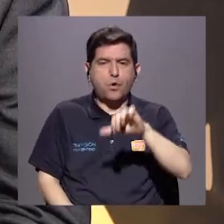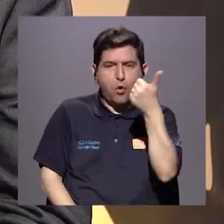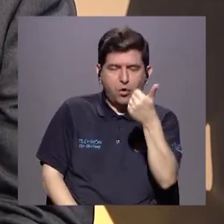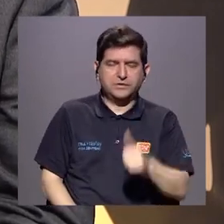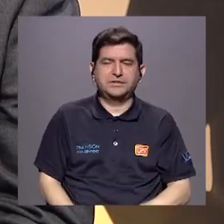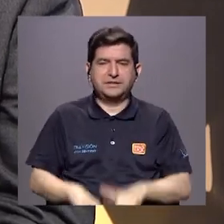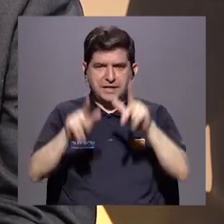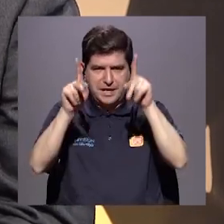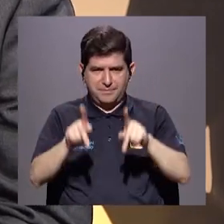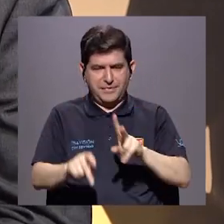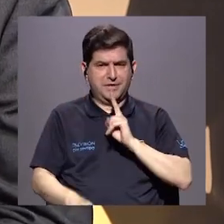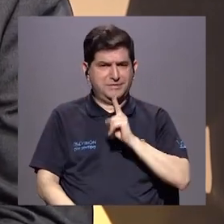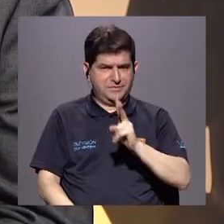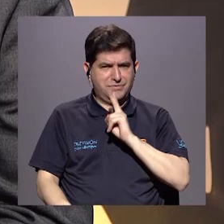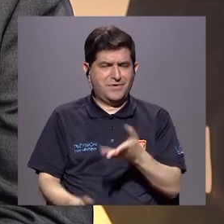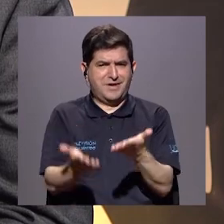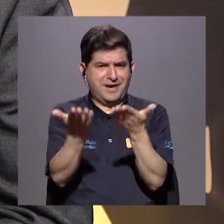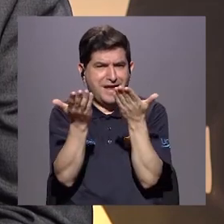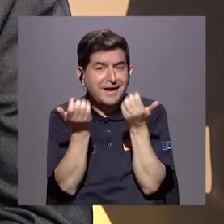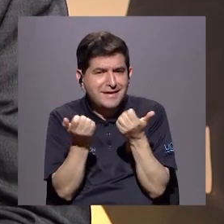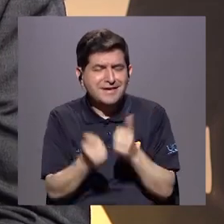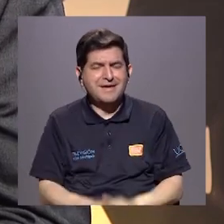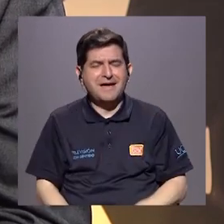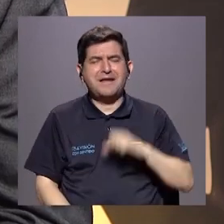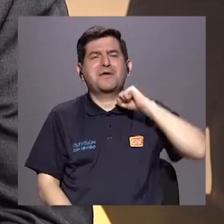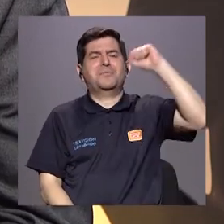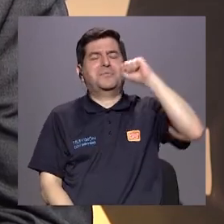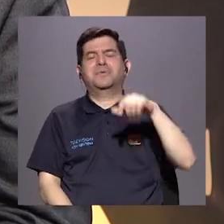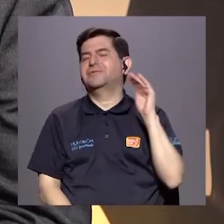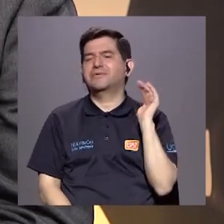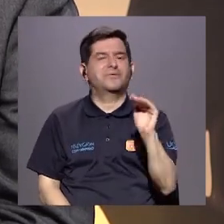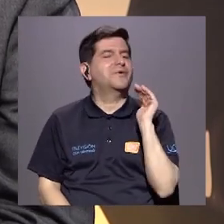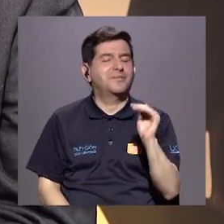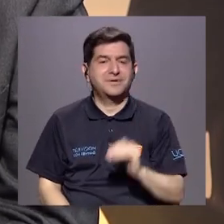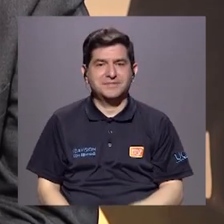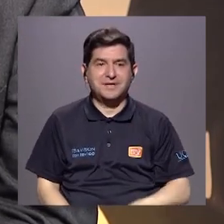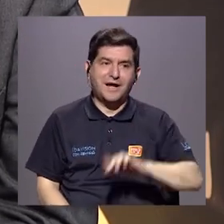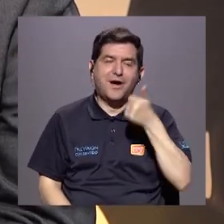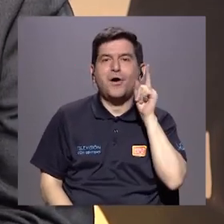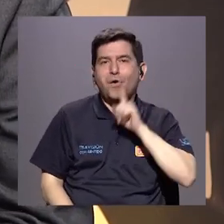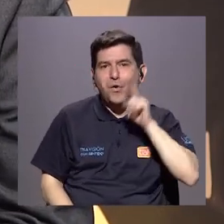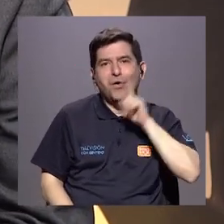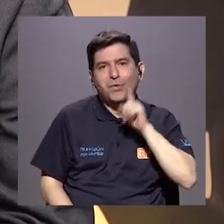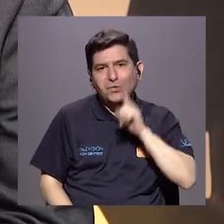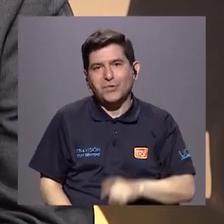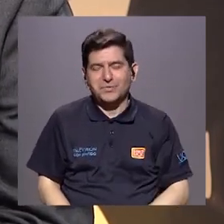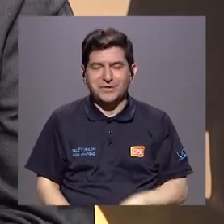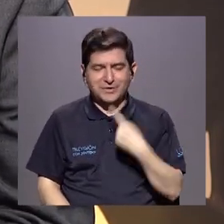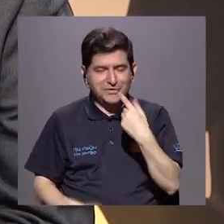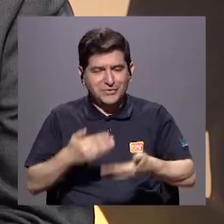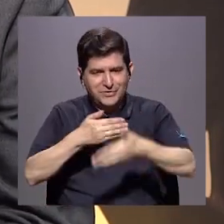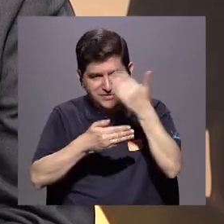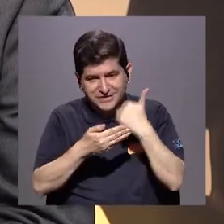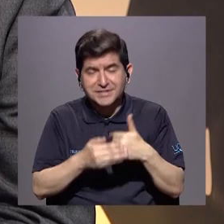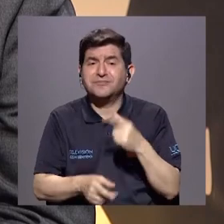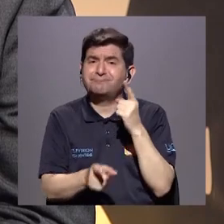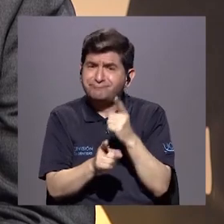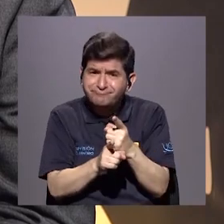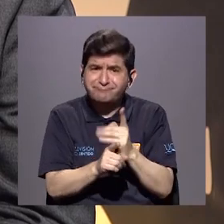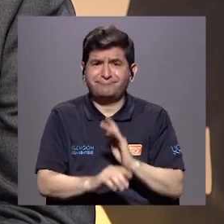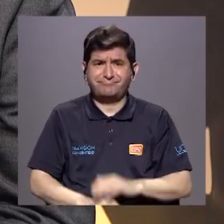la persona que realmente quiere acabar con su vida no va a avisar ese es el otro mito que ahora lo planteábamos y efectivamente